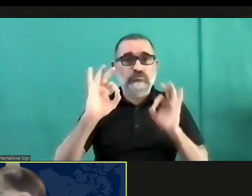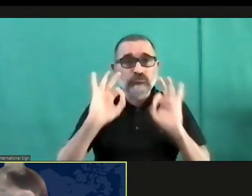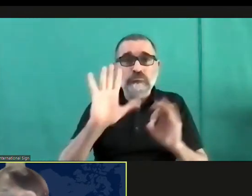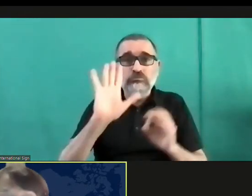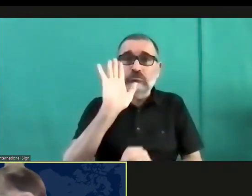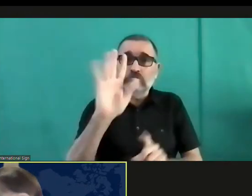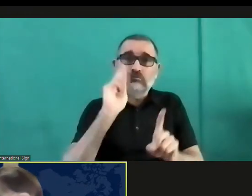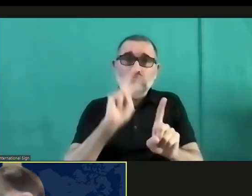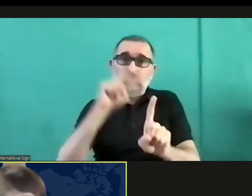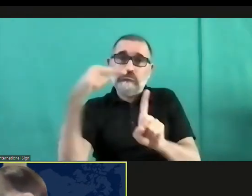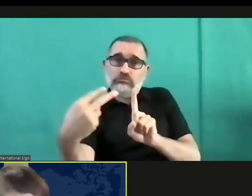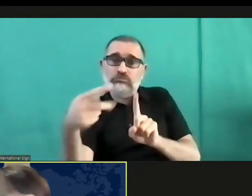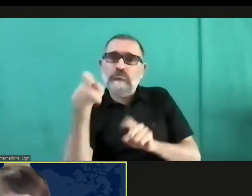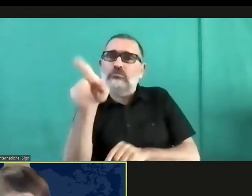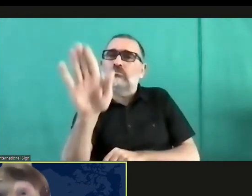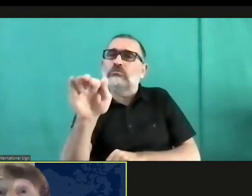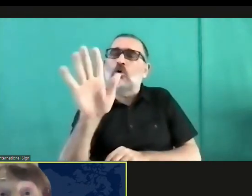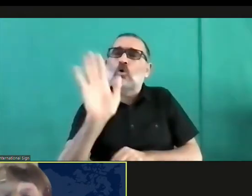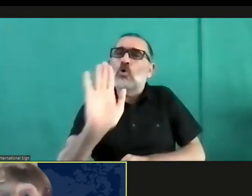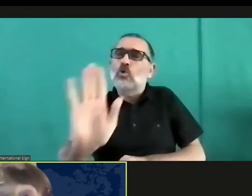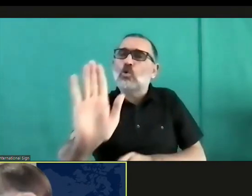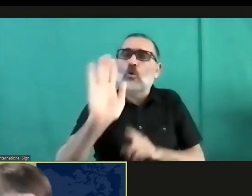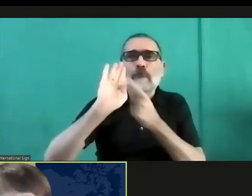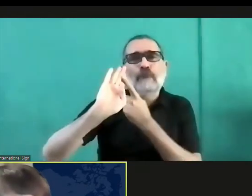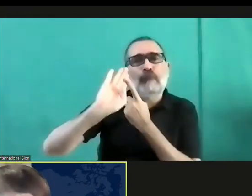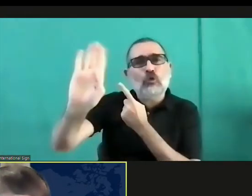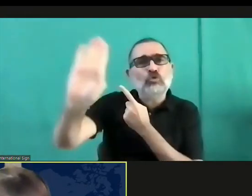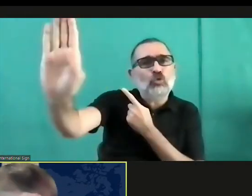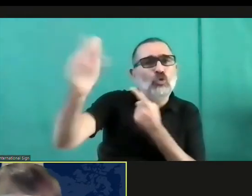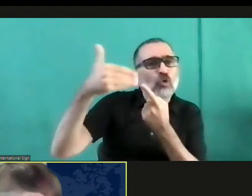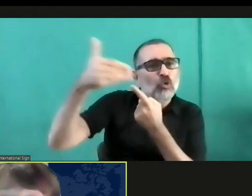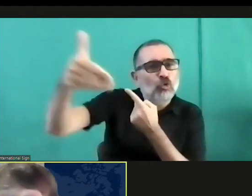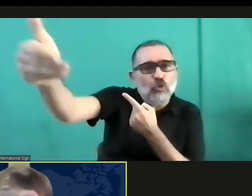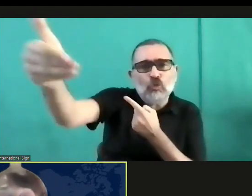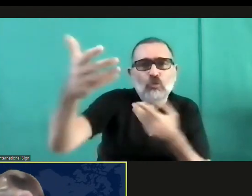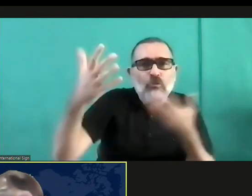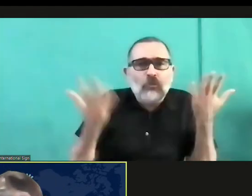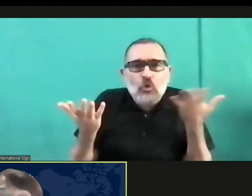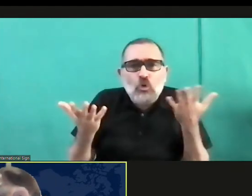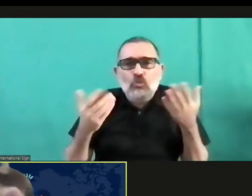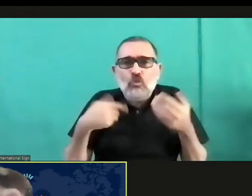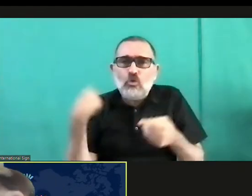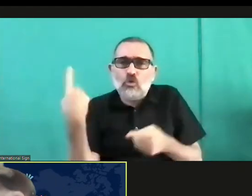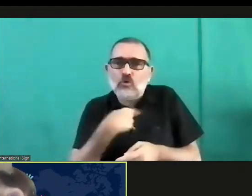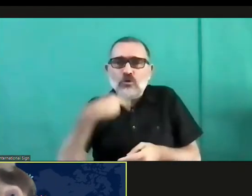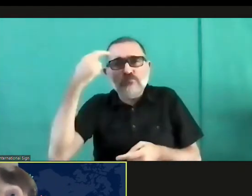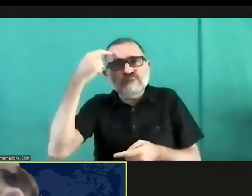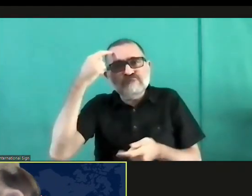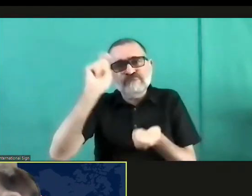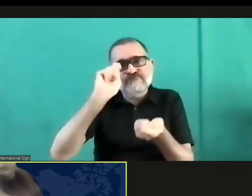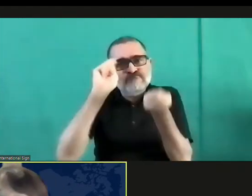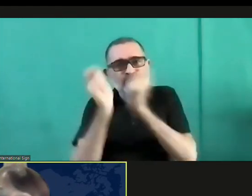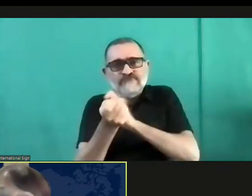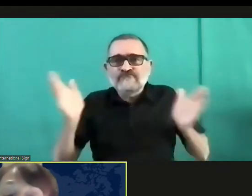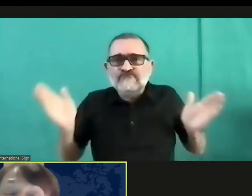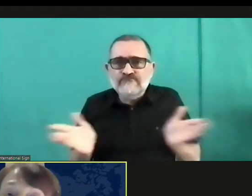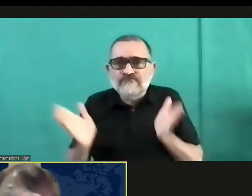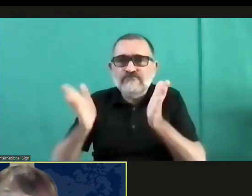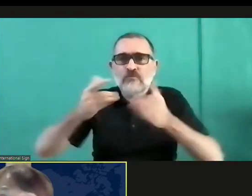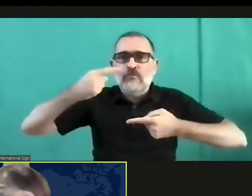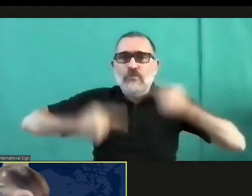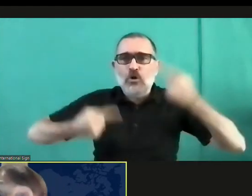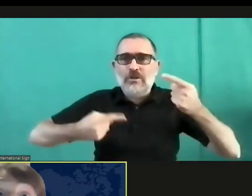uno piensa en está en este momento actual de pandemia yo creo que nos conviene hacer una